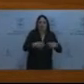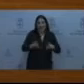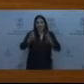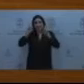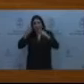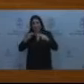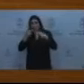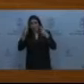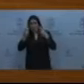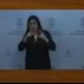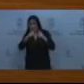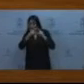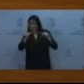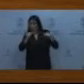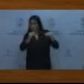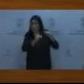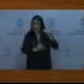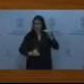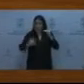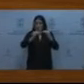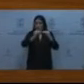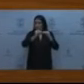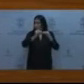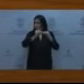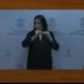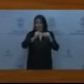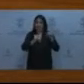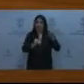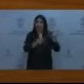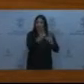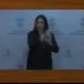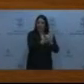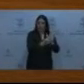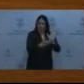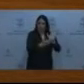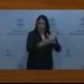en Asturias. La enseñanza concertada, con los datos encima de la mesa,